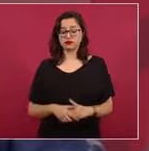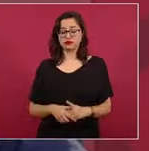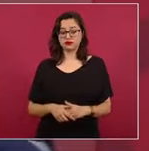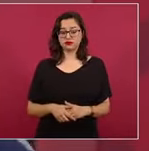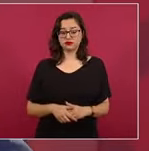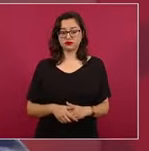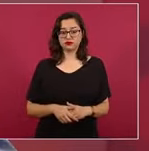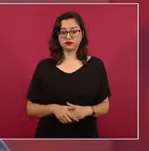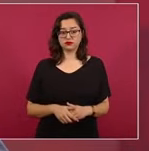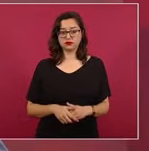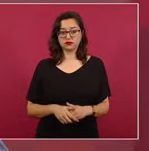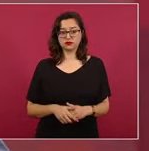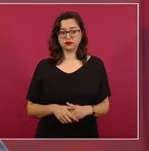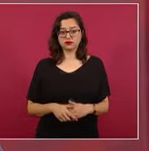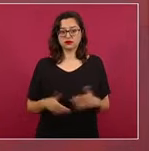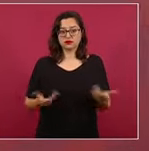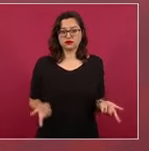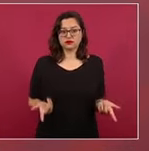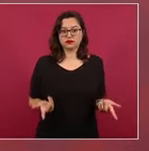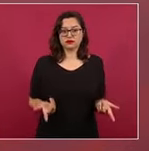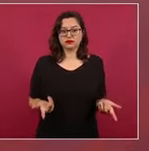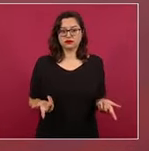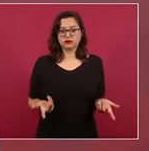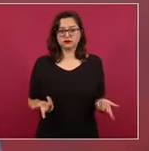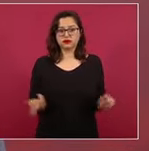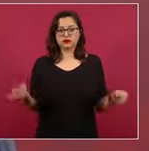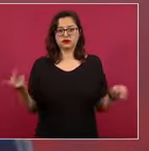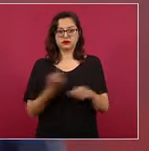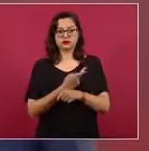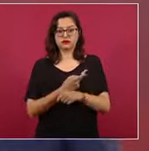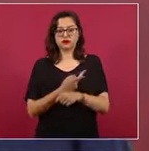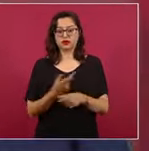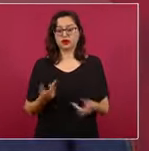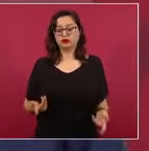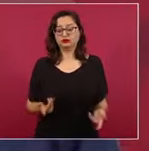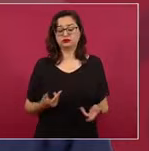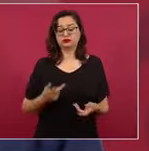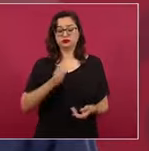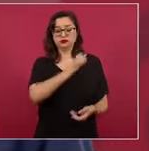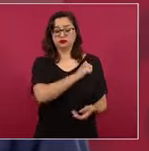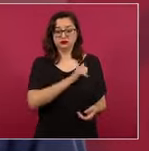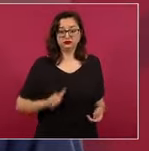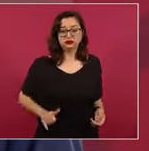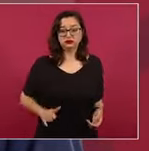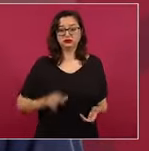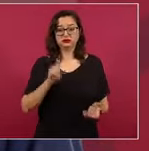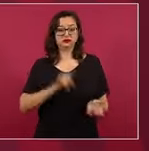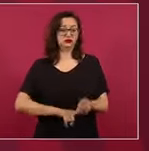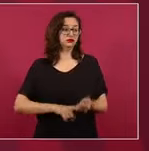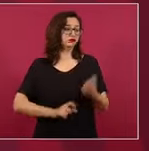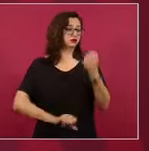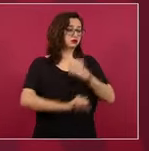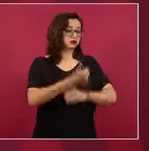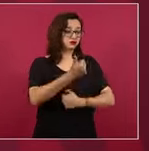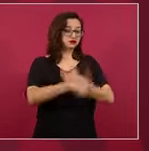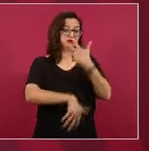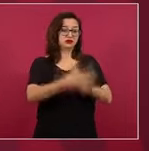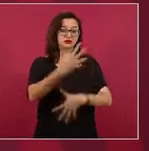porque hay ayuntamientos en donde tienen 11, 15 regidores